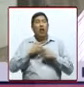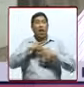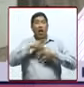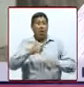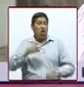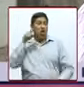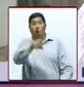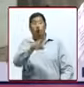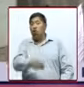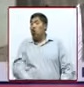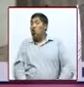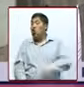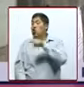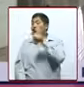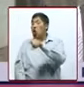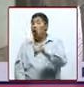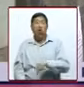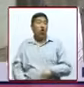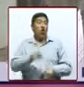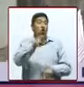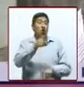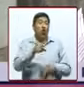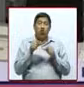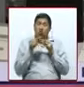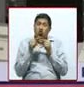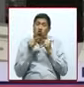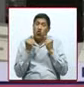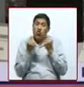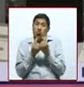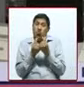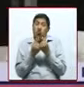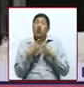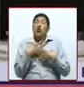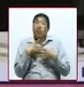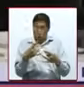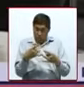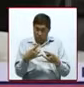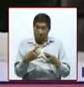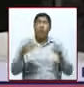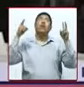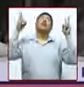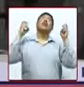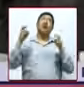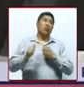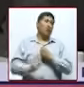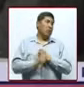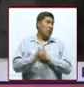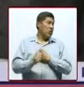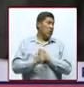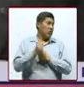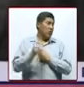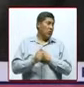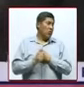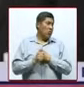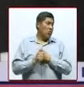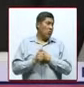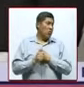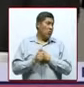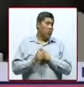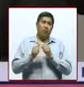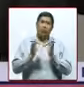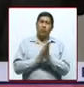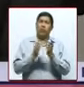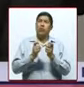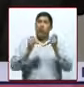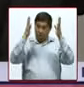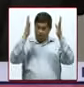dedazo, les gusta el asambleísmo, les gusta la rosquita. Y a título de que ponen en riesgo las primarias, la